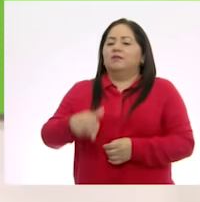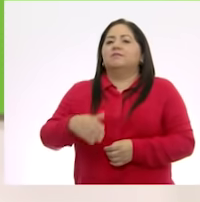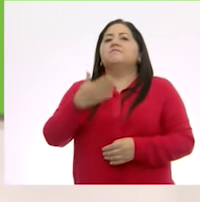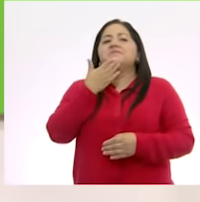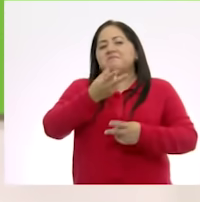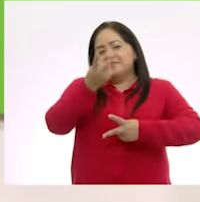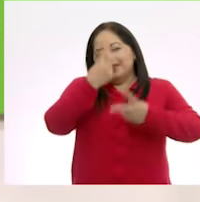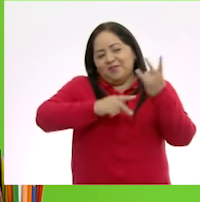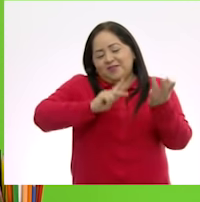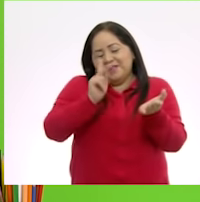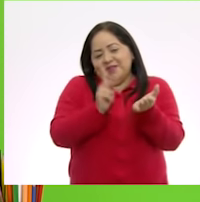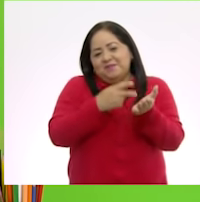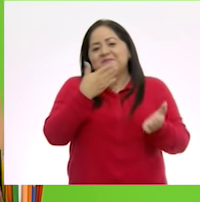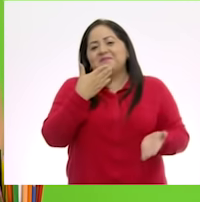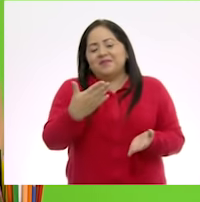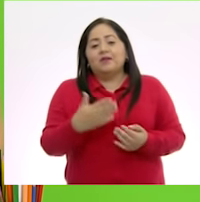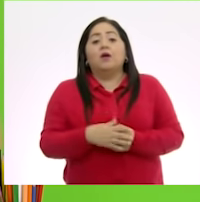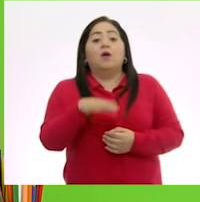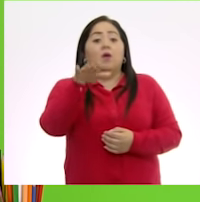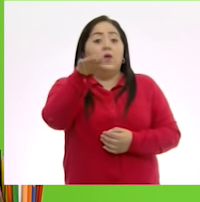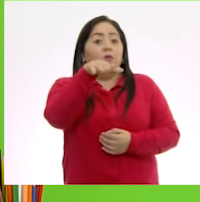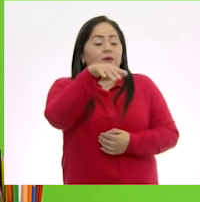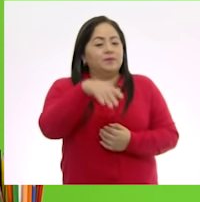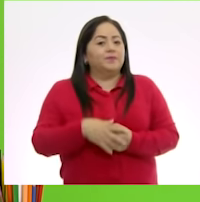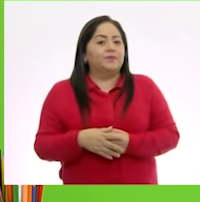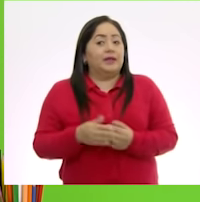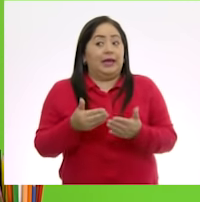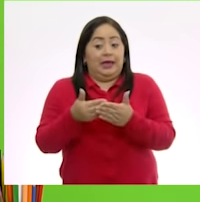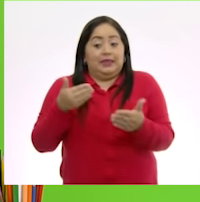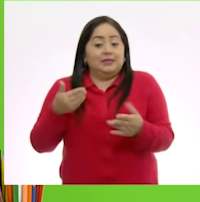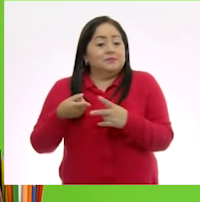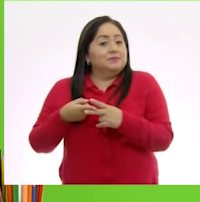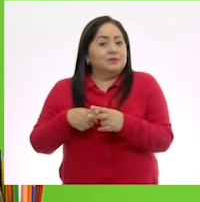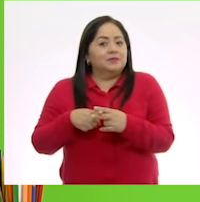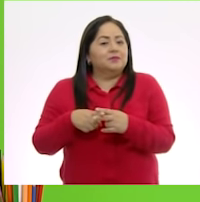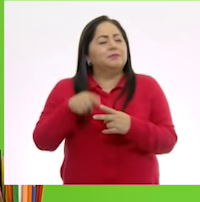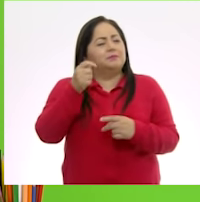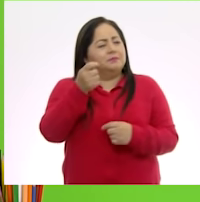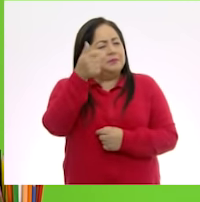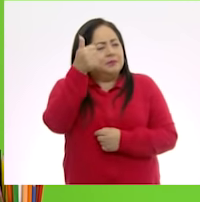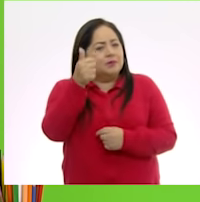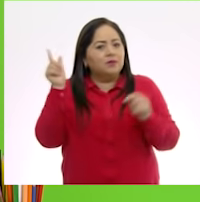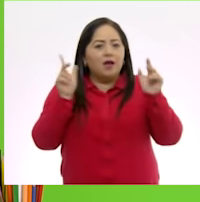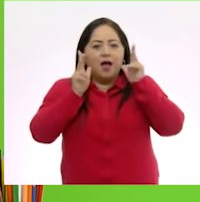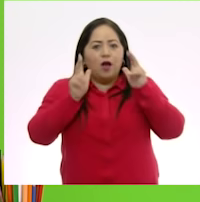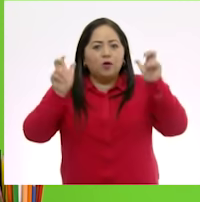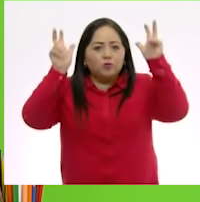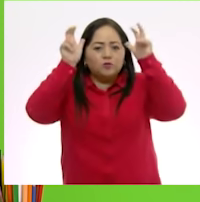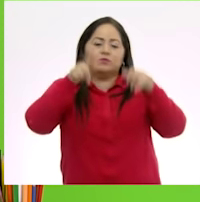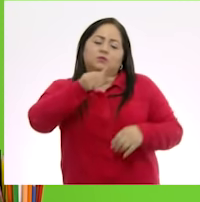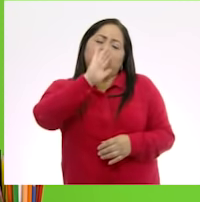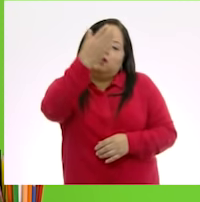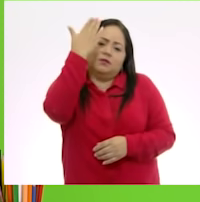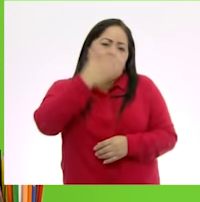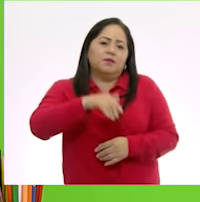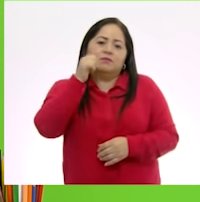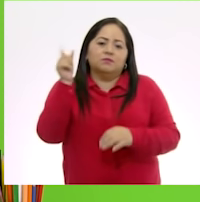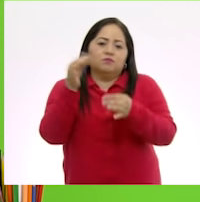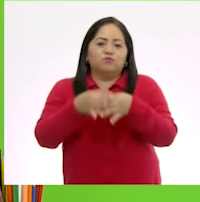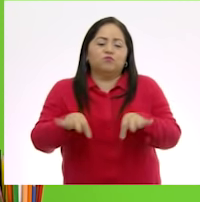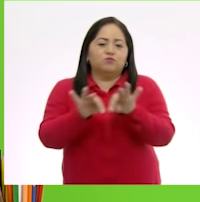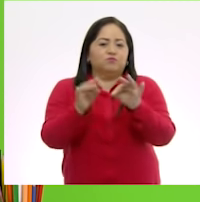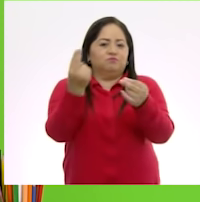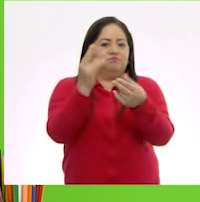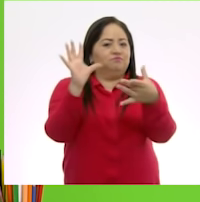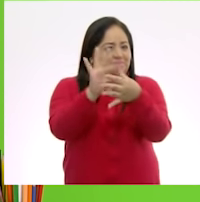nuevo. Gracias. Oigan, antes de comenzar, acompáñenos con Ajolisto, que como siempre tiene algo muy